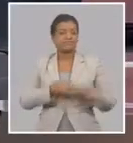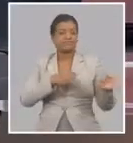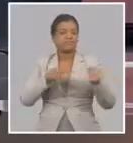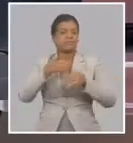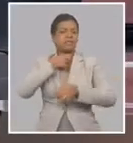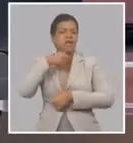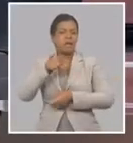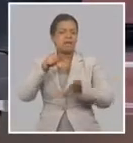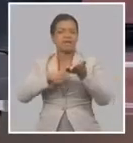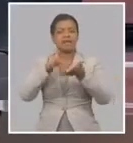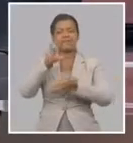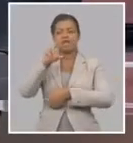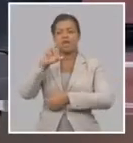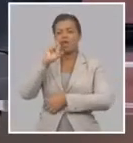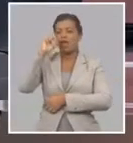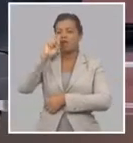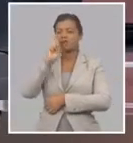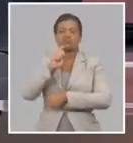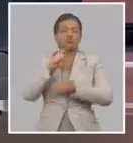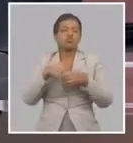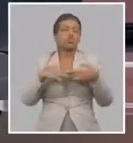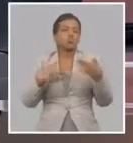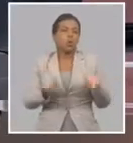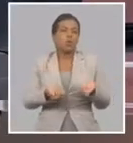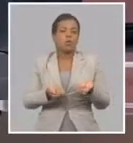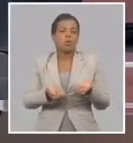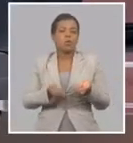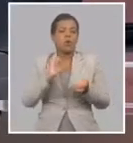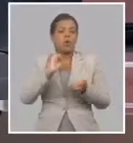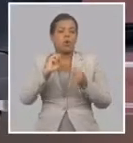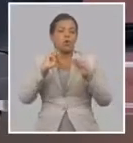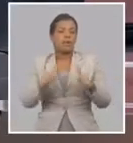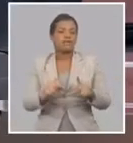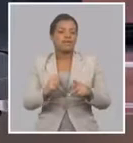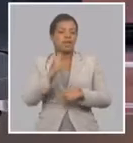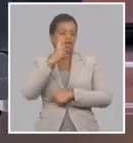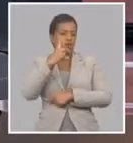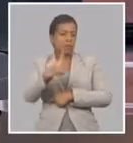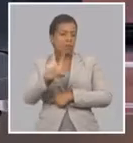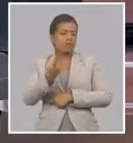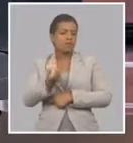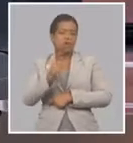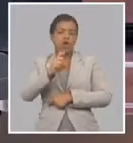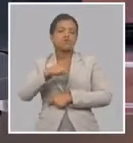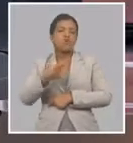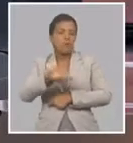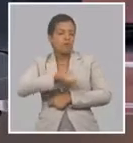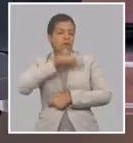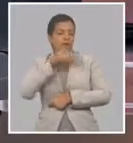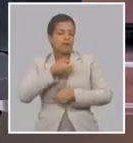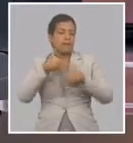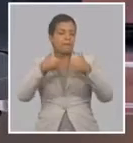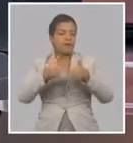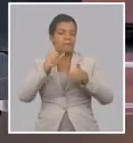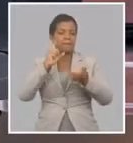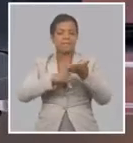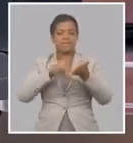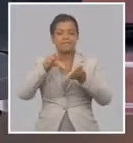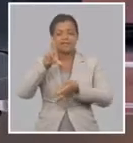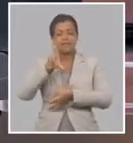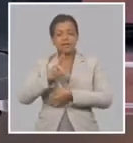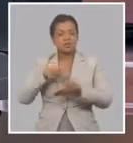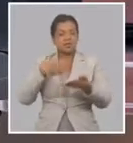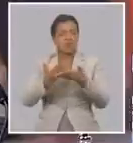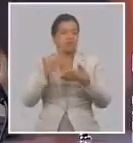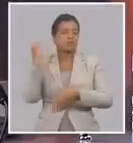camelo aquí en cómo se toman cuantas veces porque se ha hablado de dos pues cr exactamente como es el tema de los peces para todos los